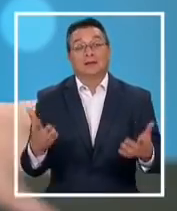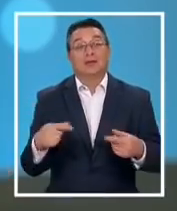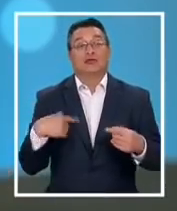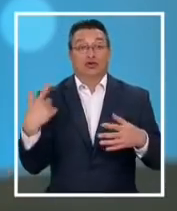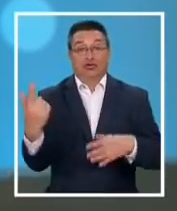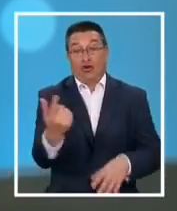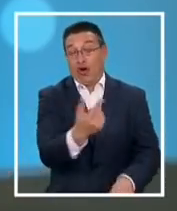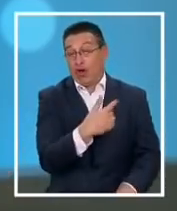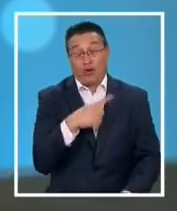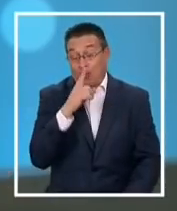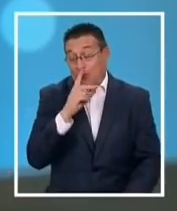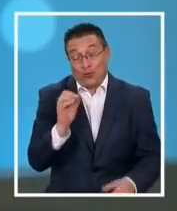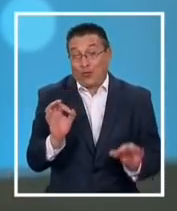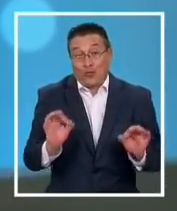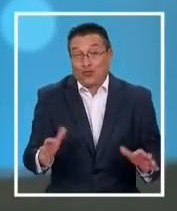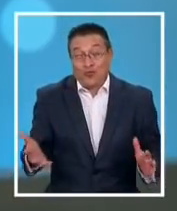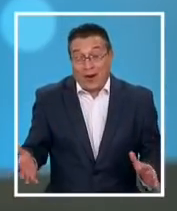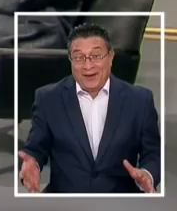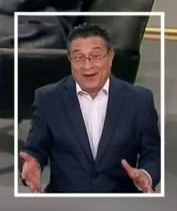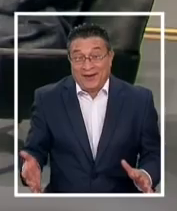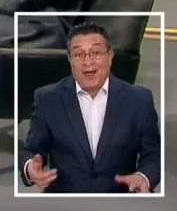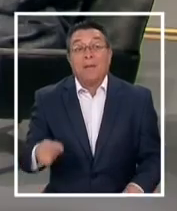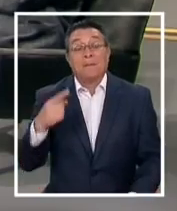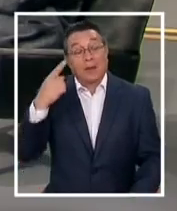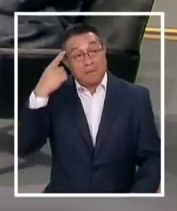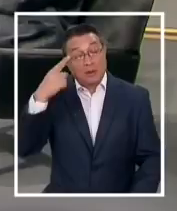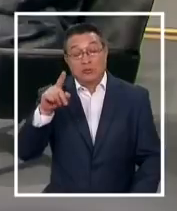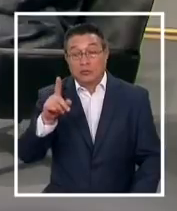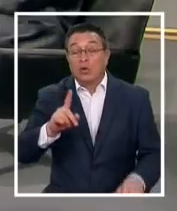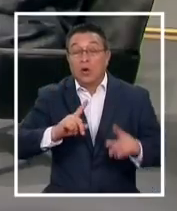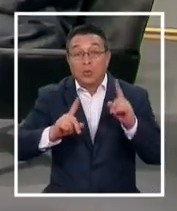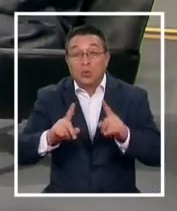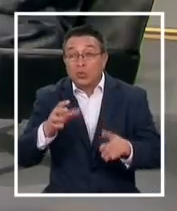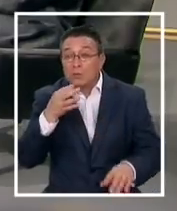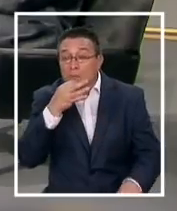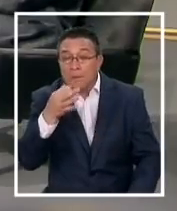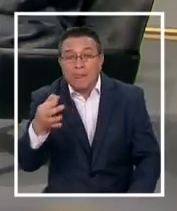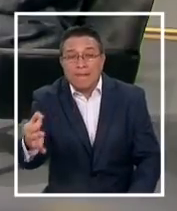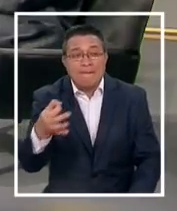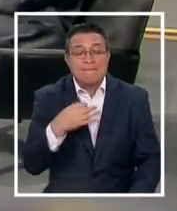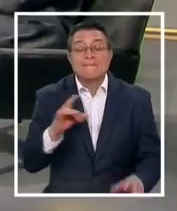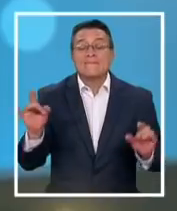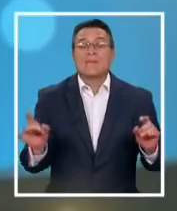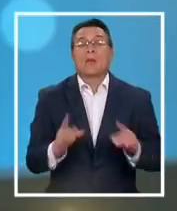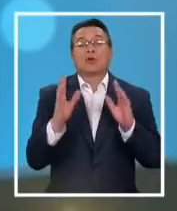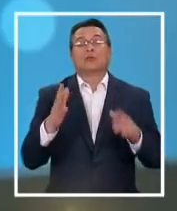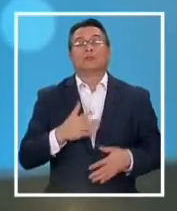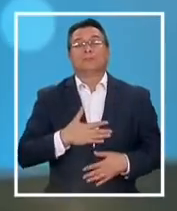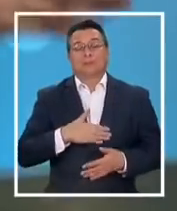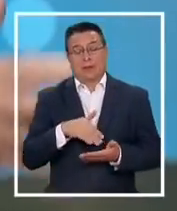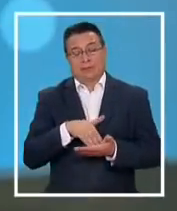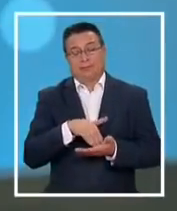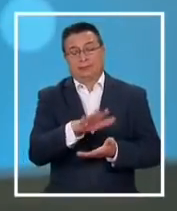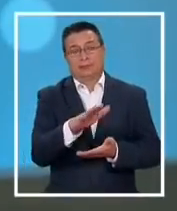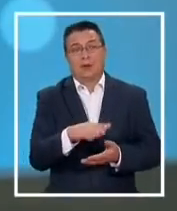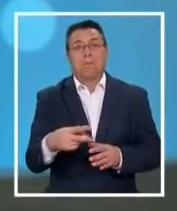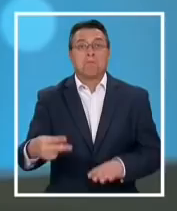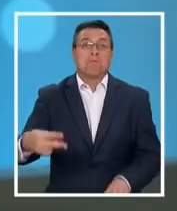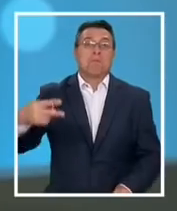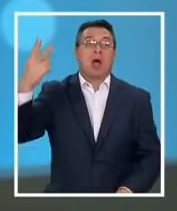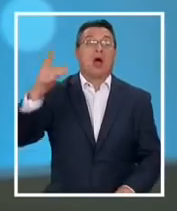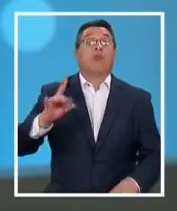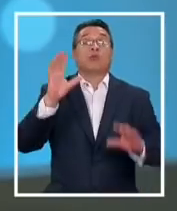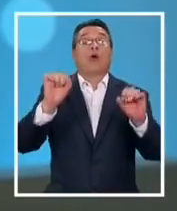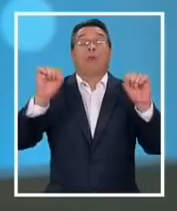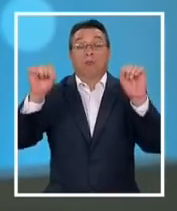la tienen todos, pero uno me decía al final, mira, pero es que si rechazamos va a crecer más todavía. Si